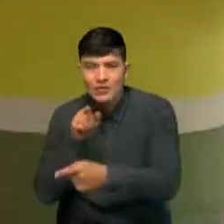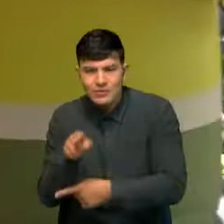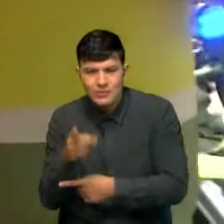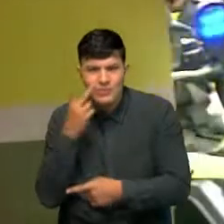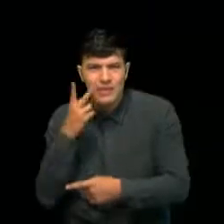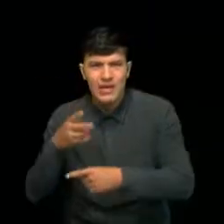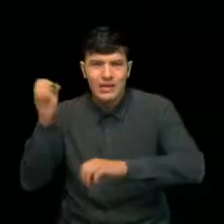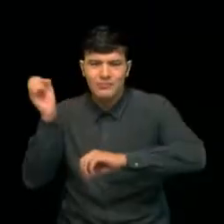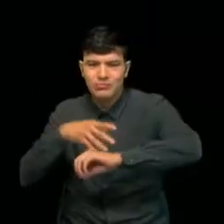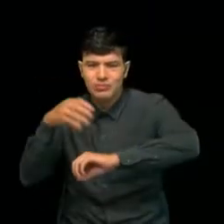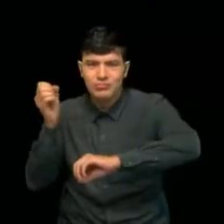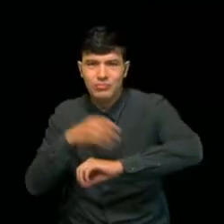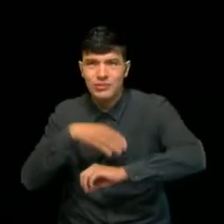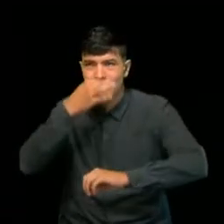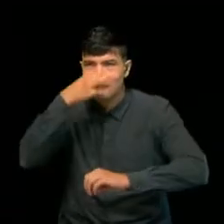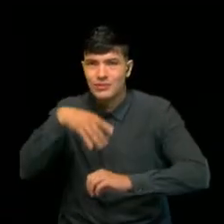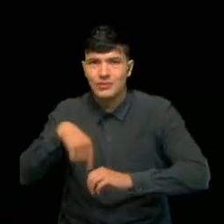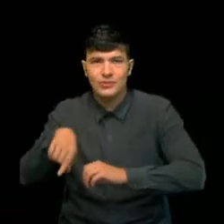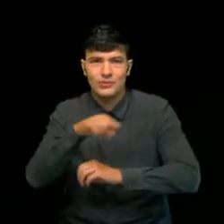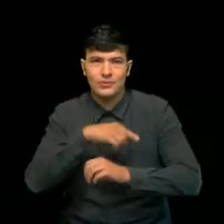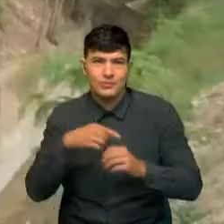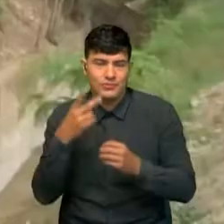arrojan basura y es...